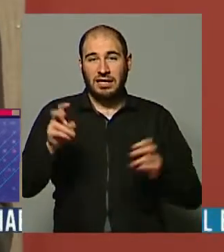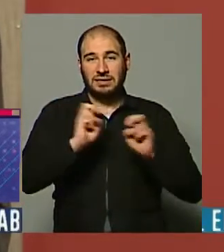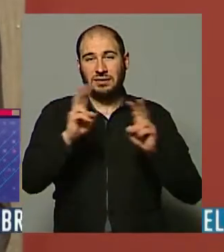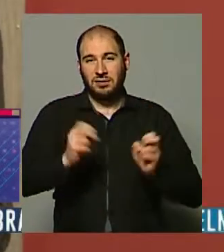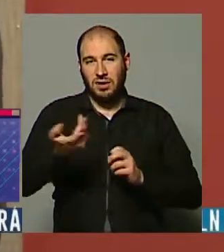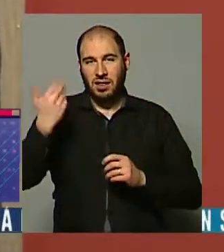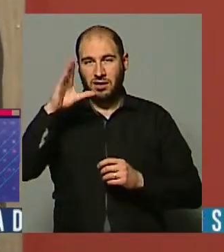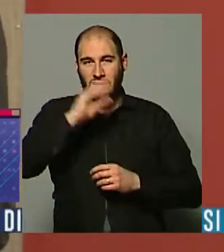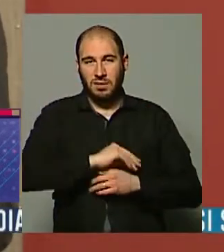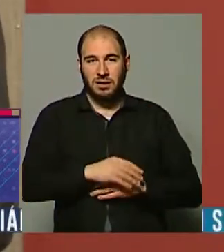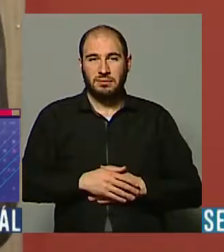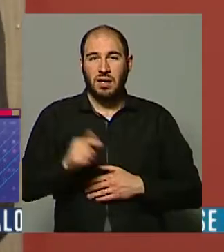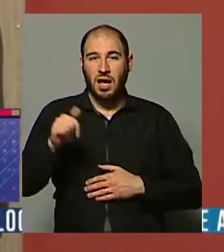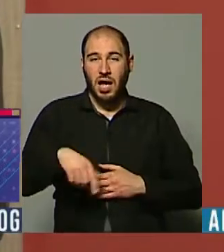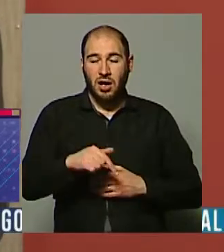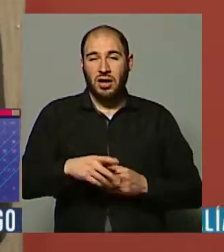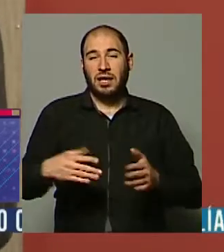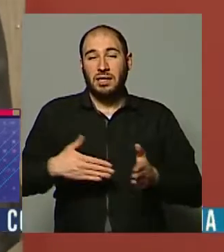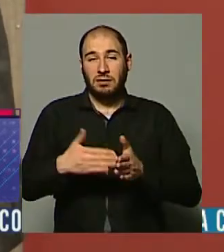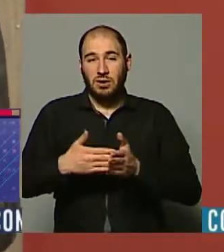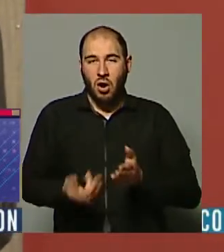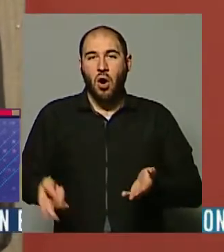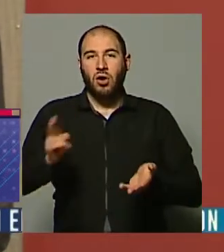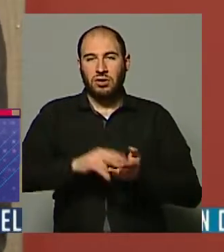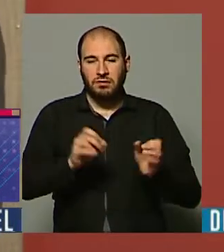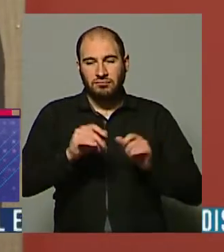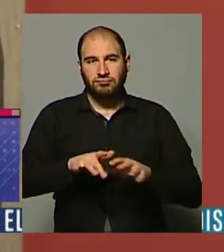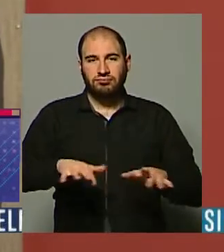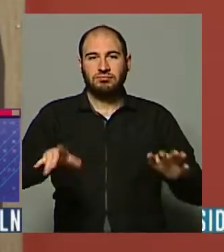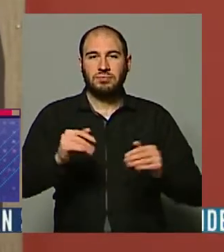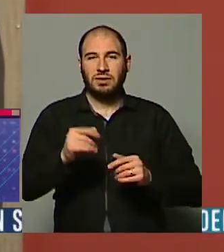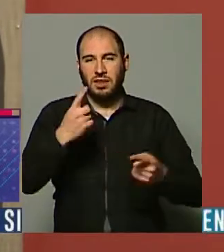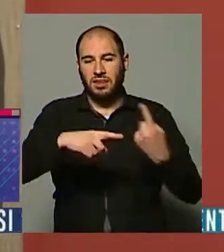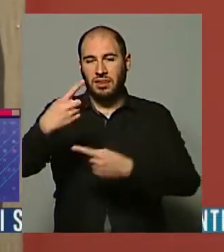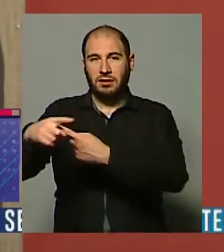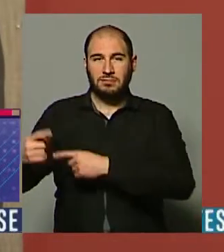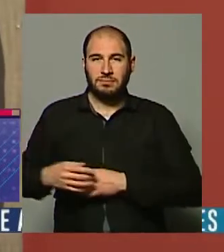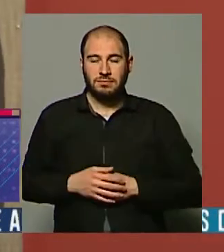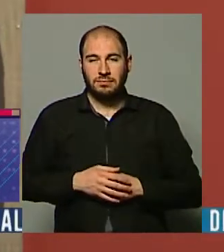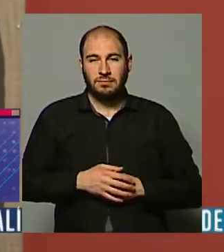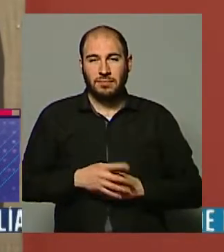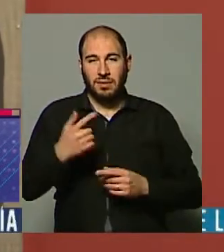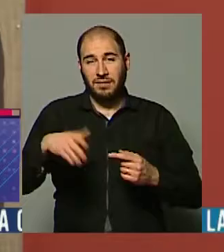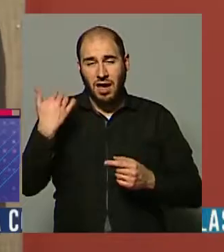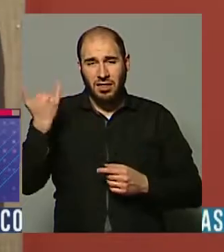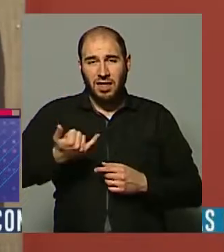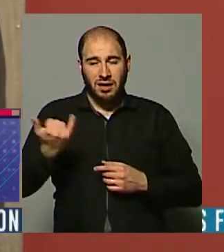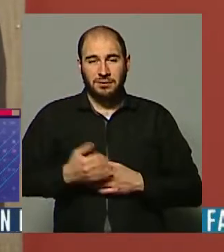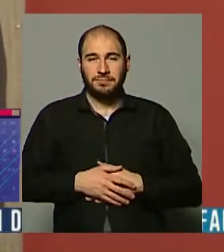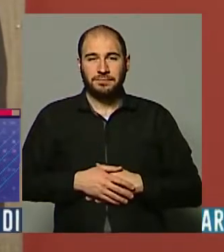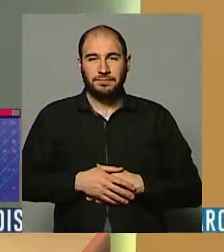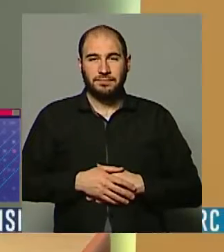denominaciones nos habíamos olvidado y ahora con estas restricciones empiezan a aparecer todas estas alternativas que habían existido ya hace un